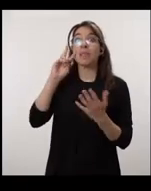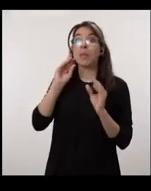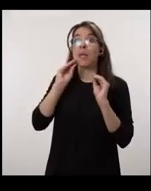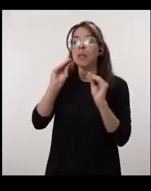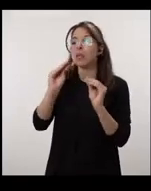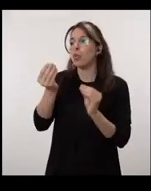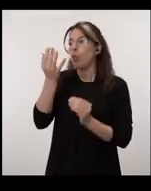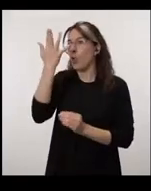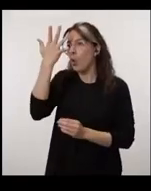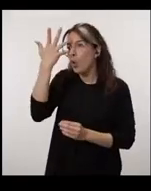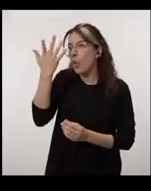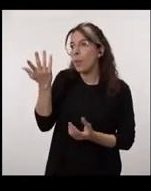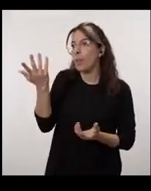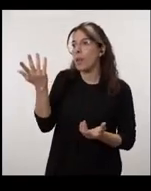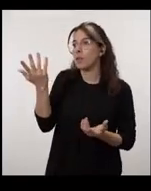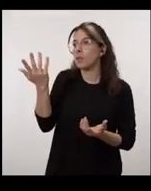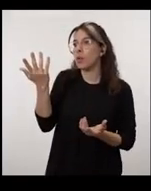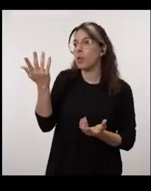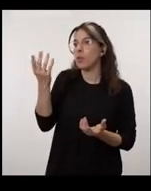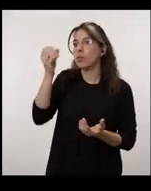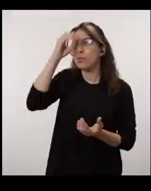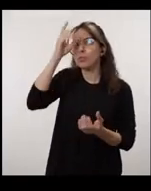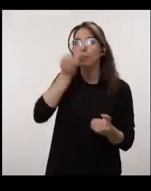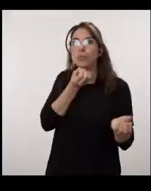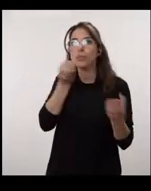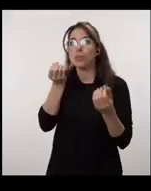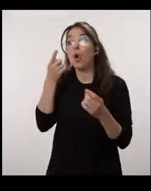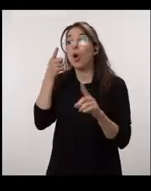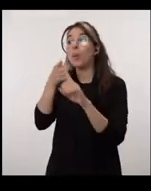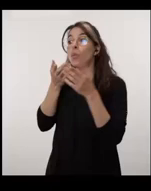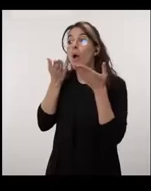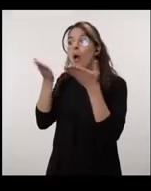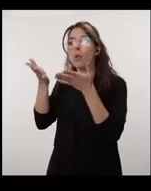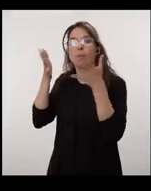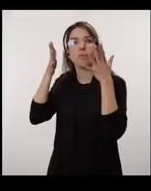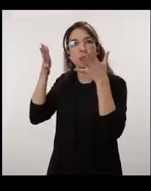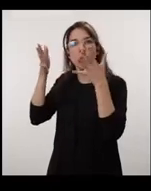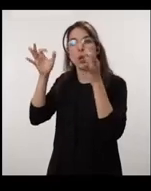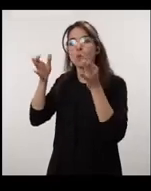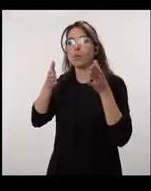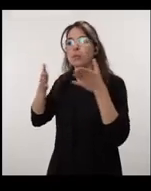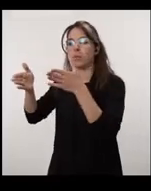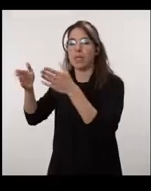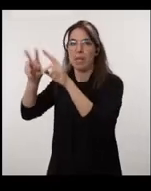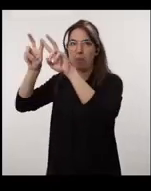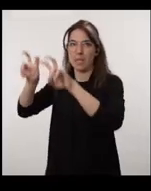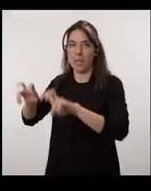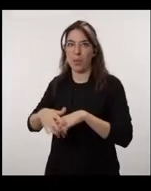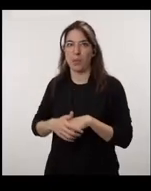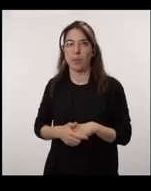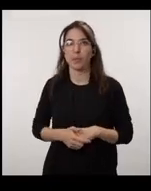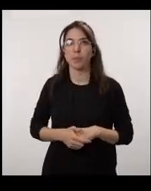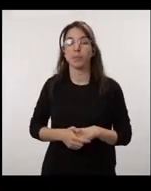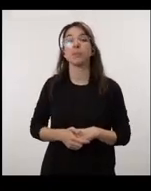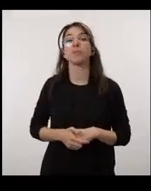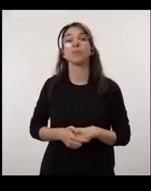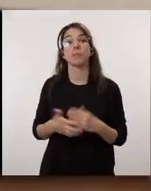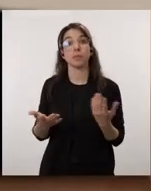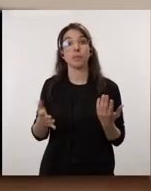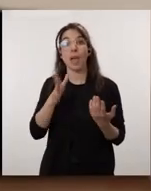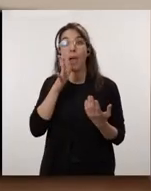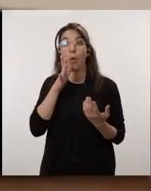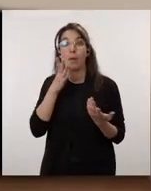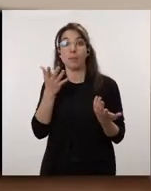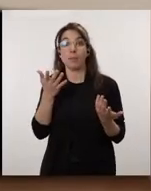sus experiencias sus conocimientos para y asesorarle en toda su trayectoria investigadora pues entonces vamos a